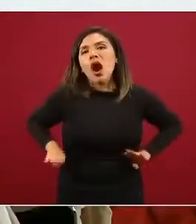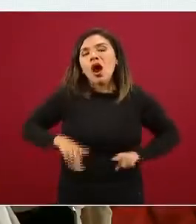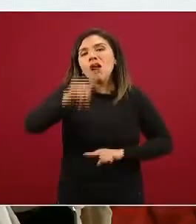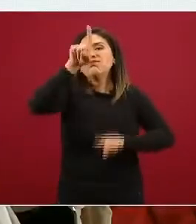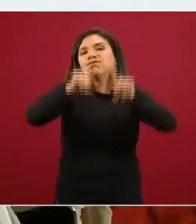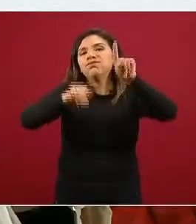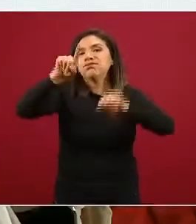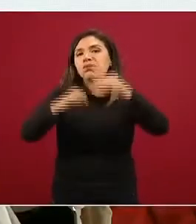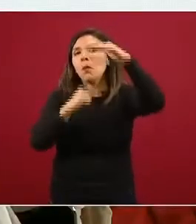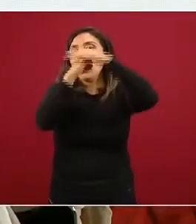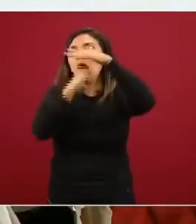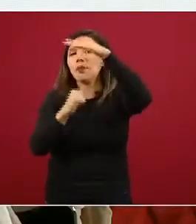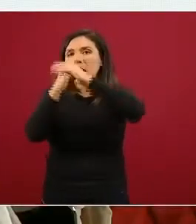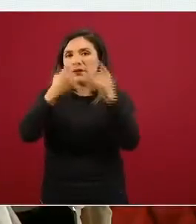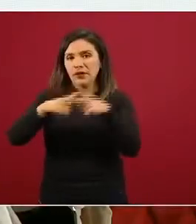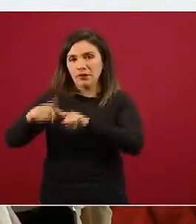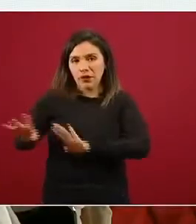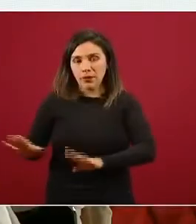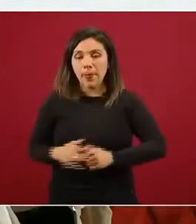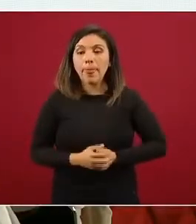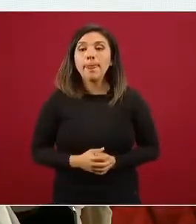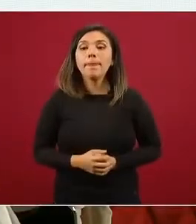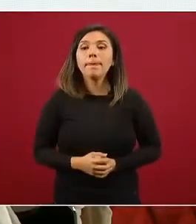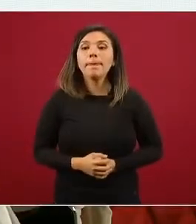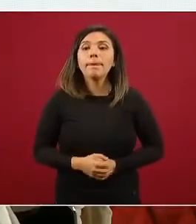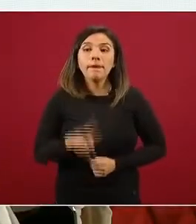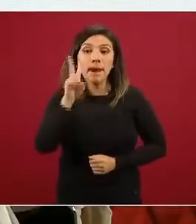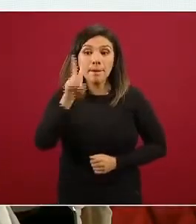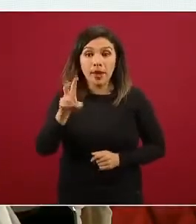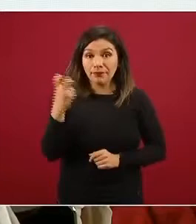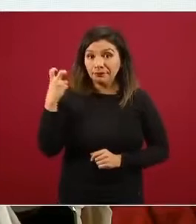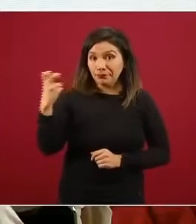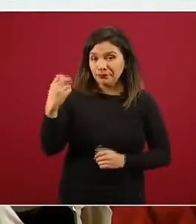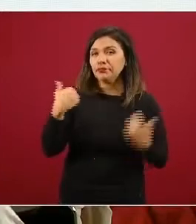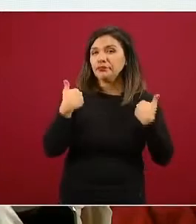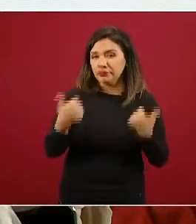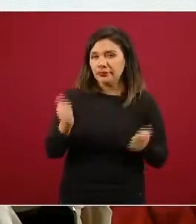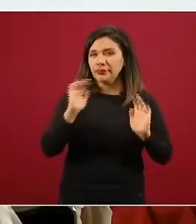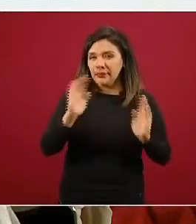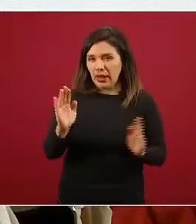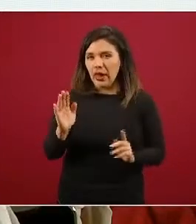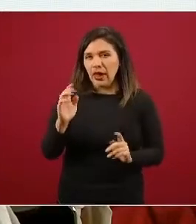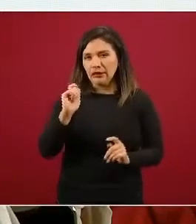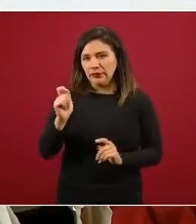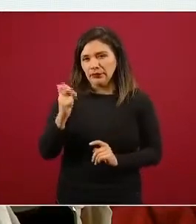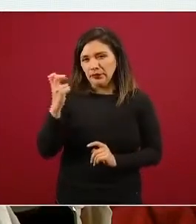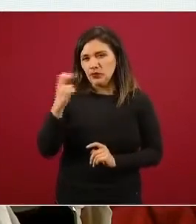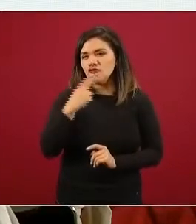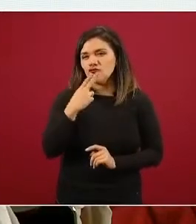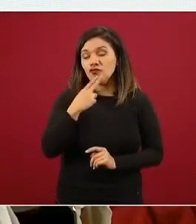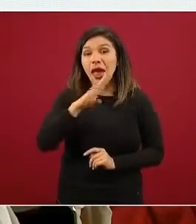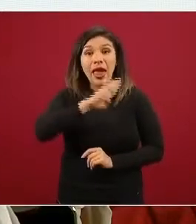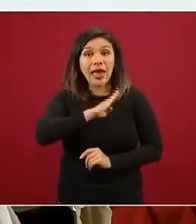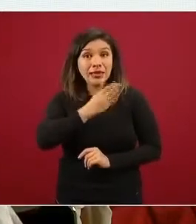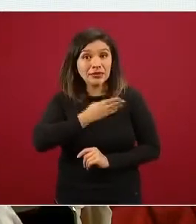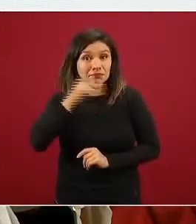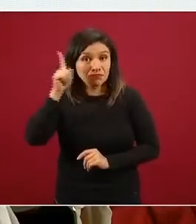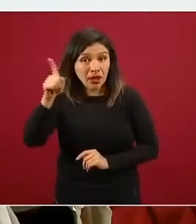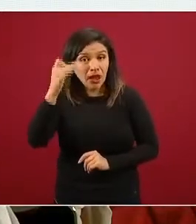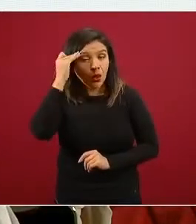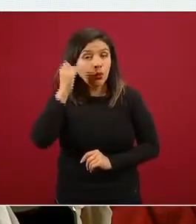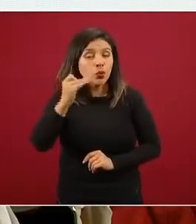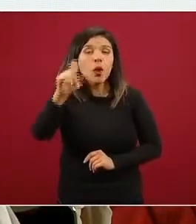distinto punto máximo. Veámoslo en la tabla, ya quedó claro el concepto. España